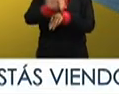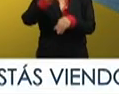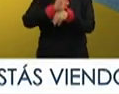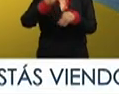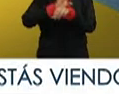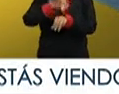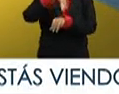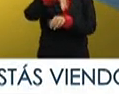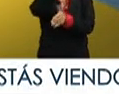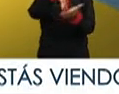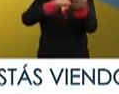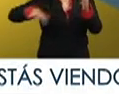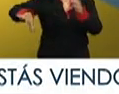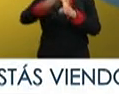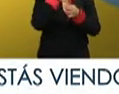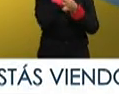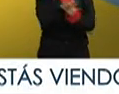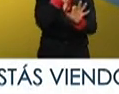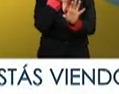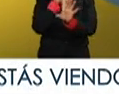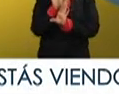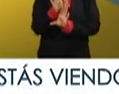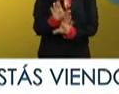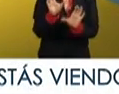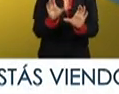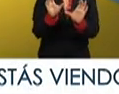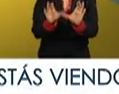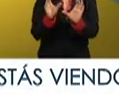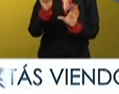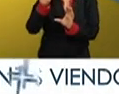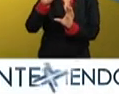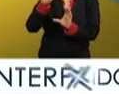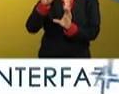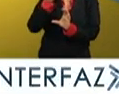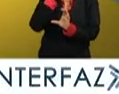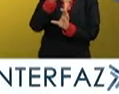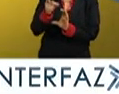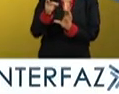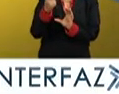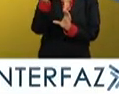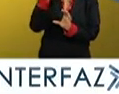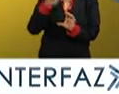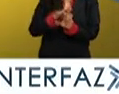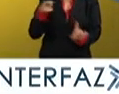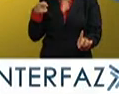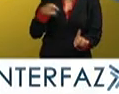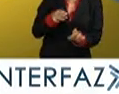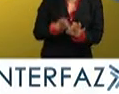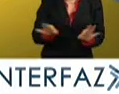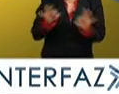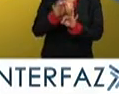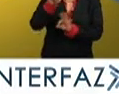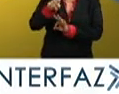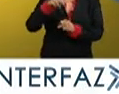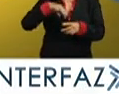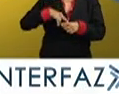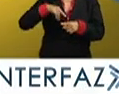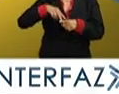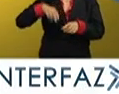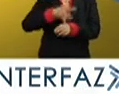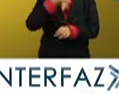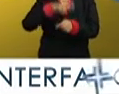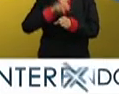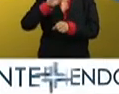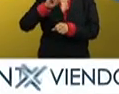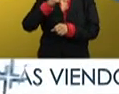Brasil tiene 20 lugares declarados Patrimonio de la Humanidad por la UNESCO. Uno de los más destacados es el Parque Nacional